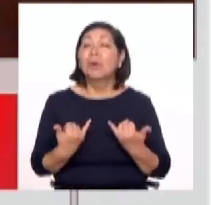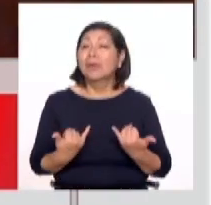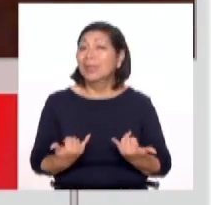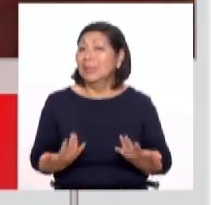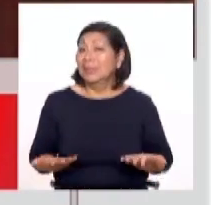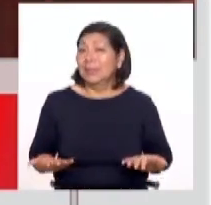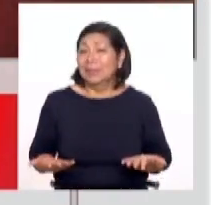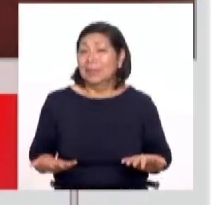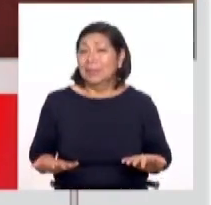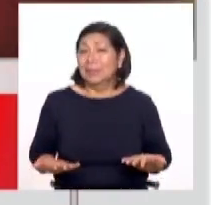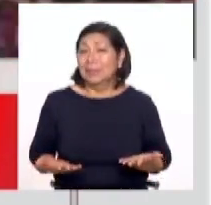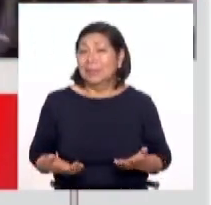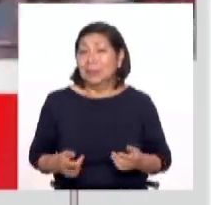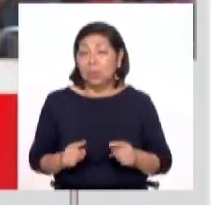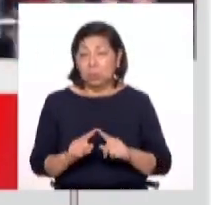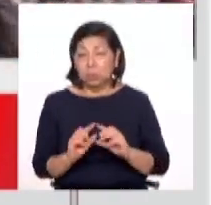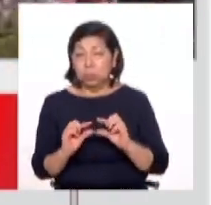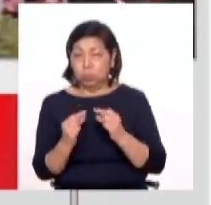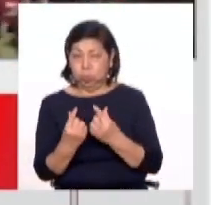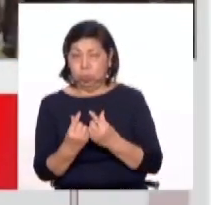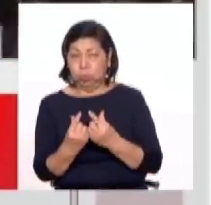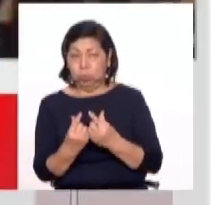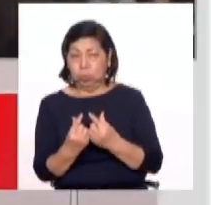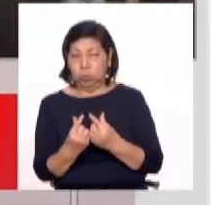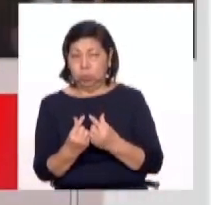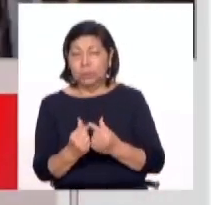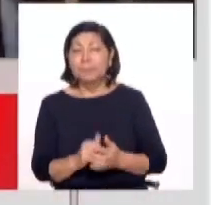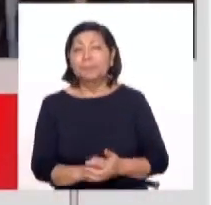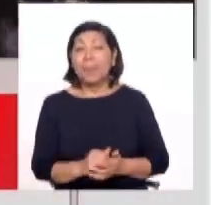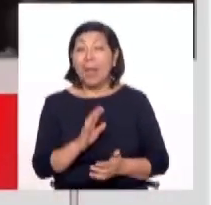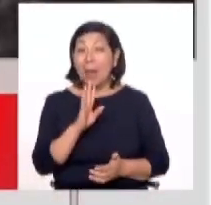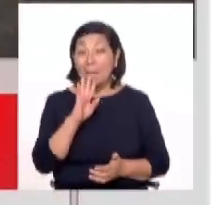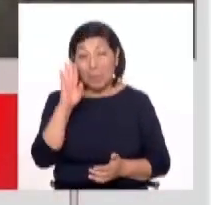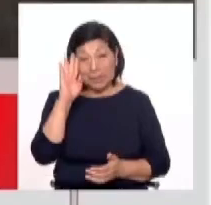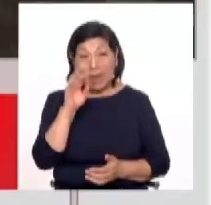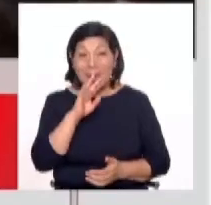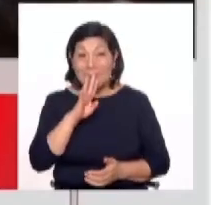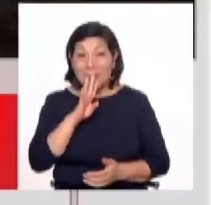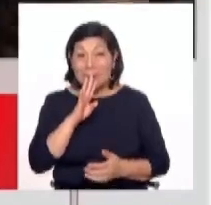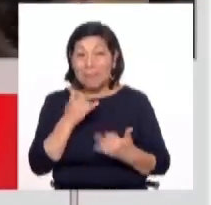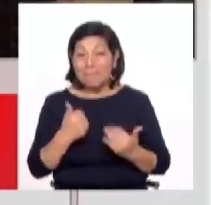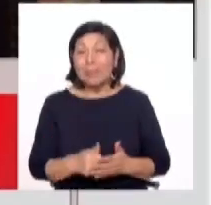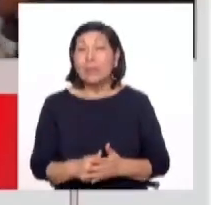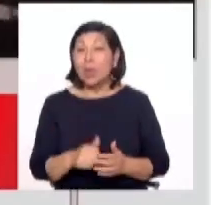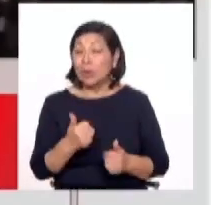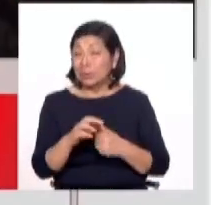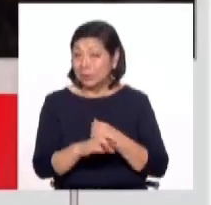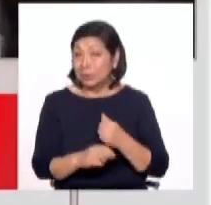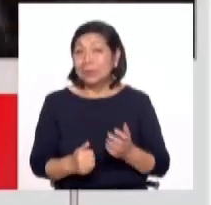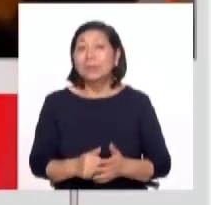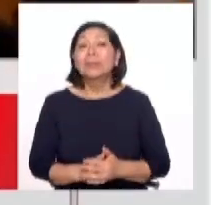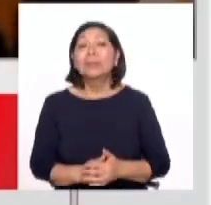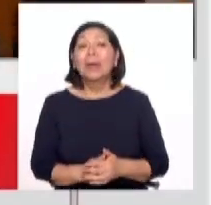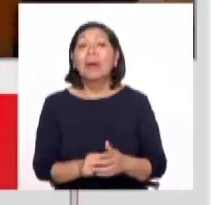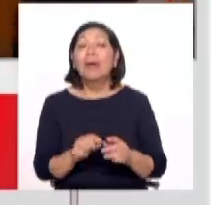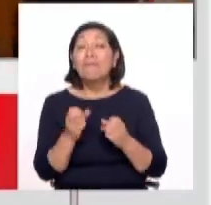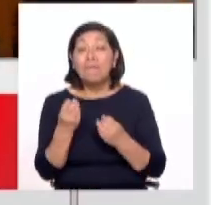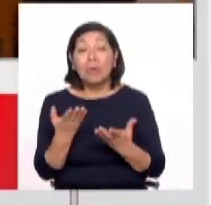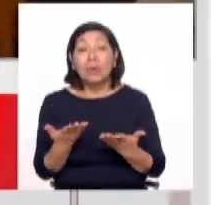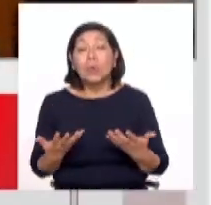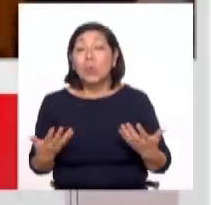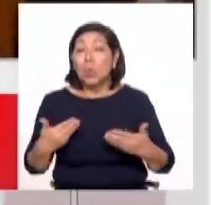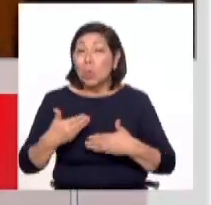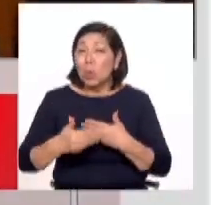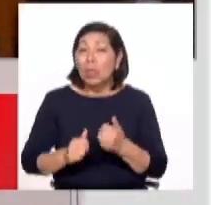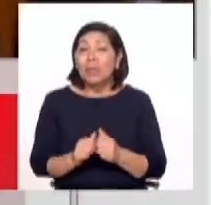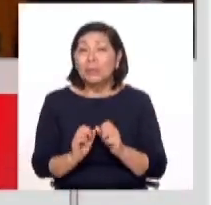es hay unos piquetes, un conjunto de subunidades de la policía, de migraciones, de extranjería, Interpol, que en forma